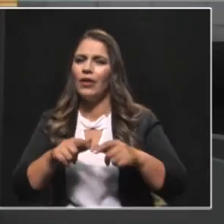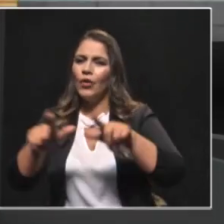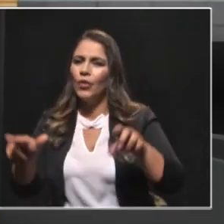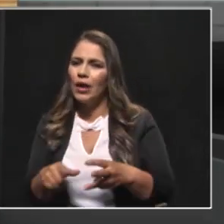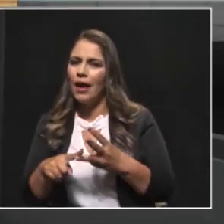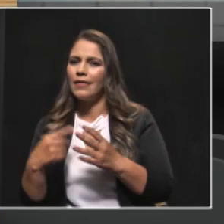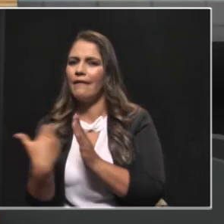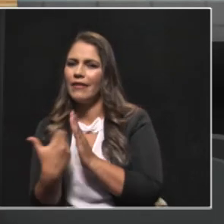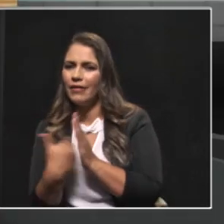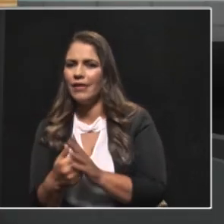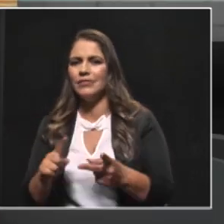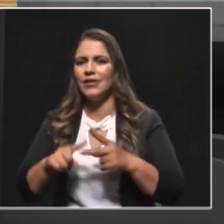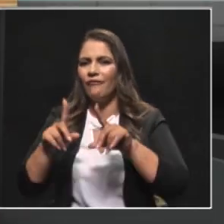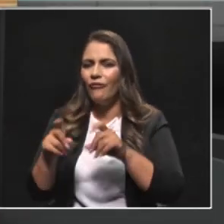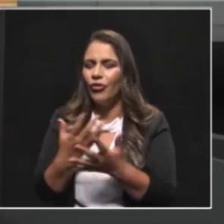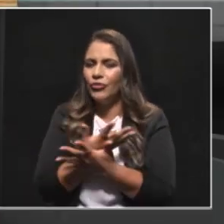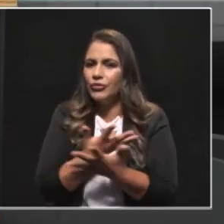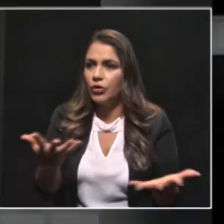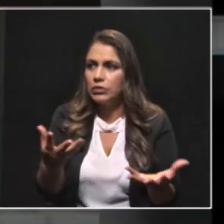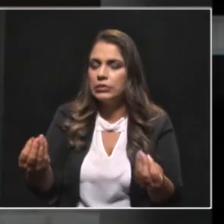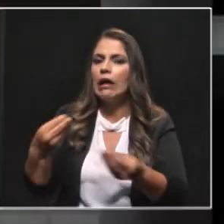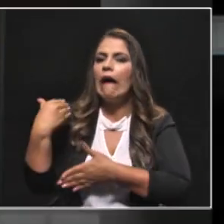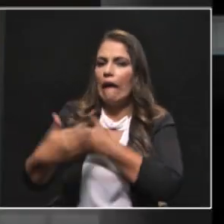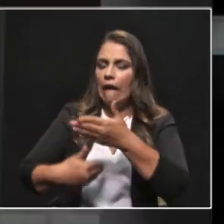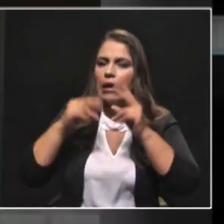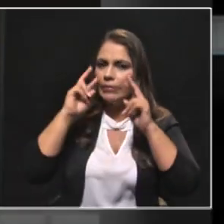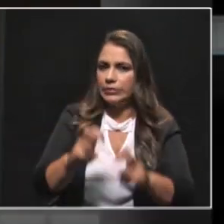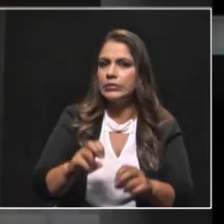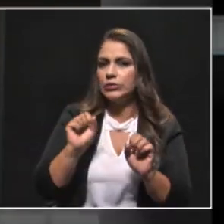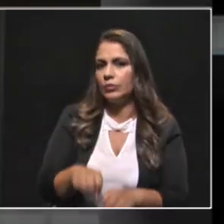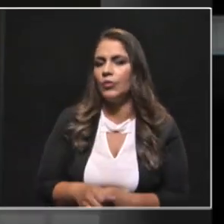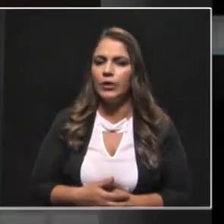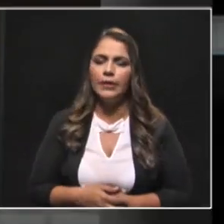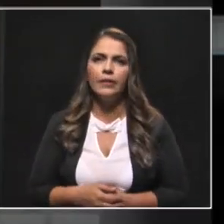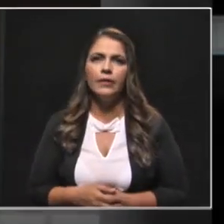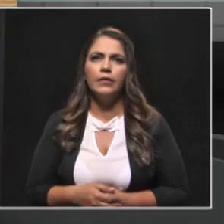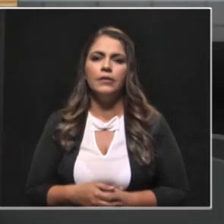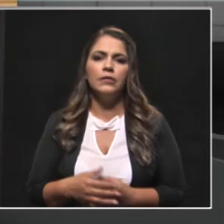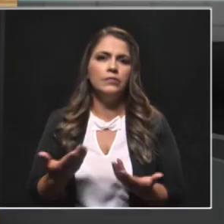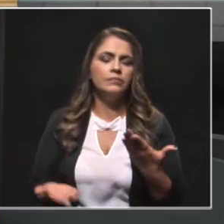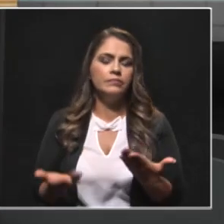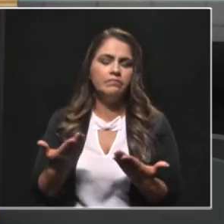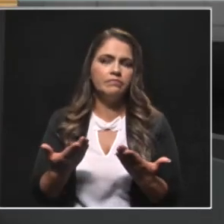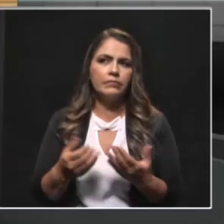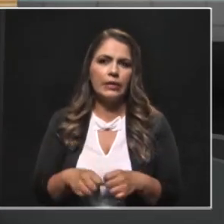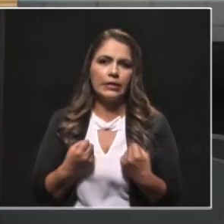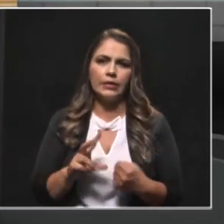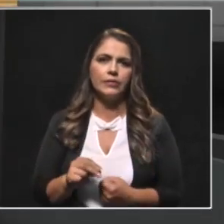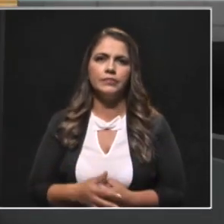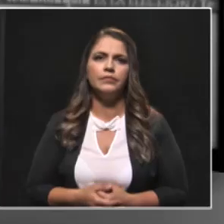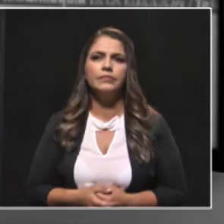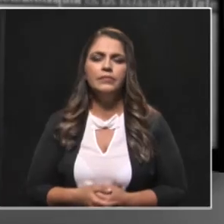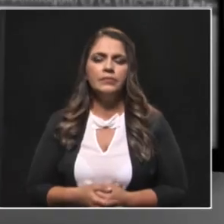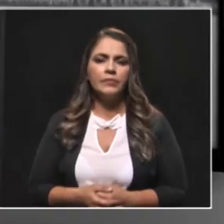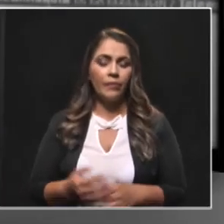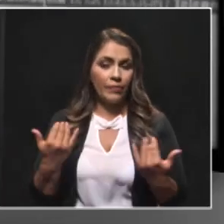la evidencia que sea posible para que ellos puedan hacer un proceso de investigación más profundo y no limitarlos. Verónica, hemos hablado en el programa